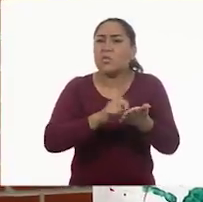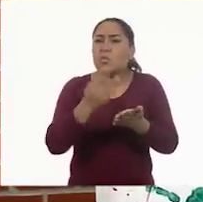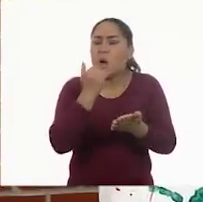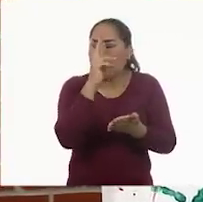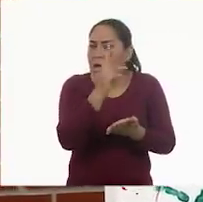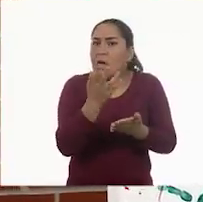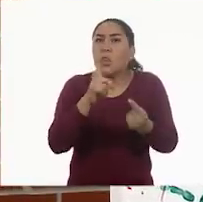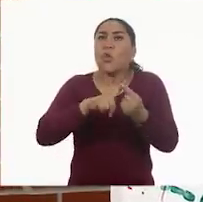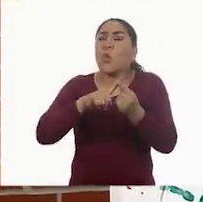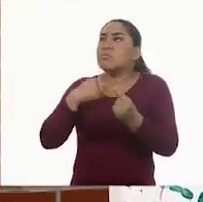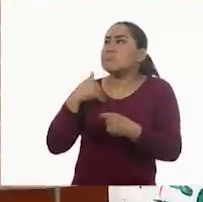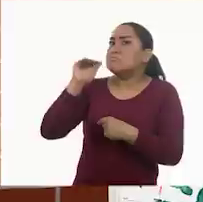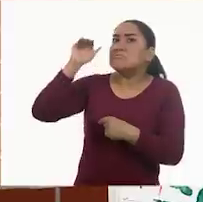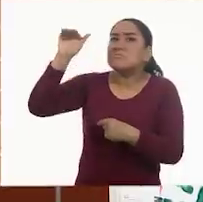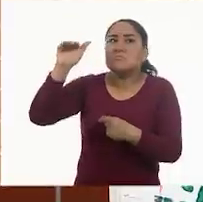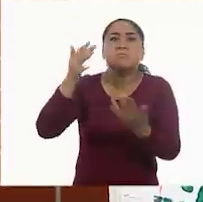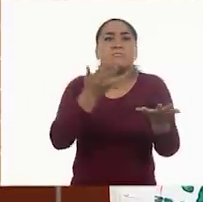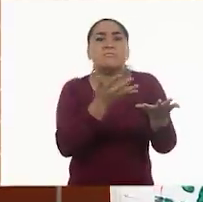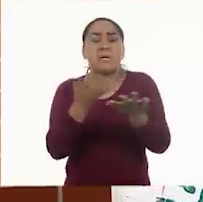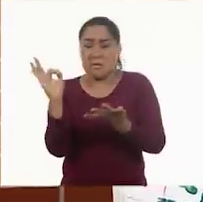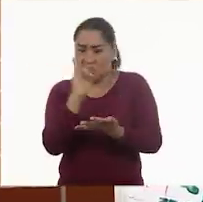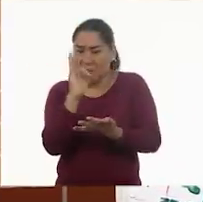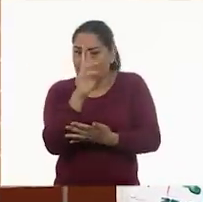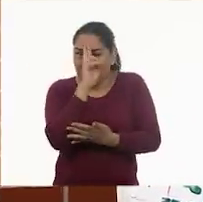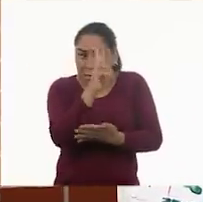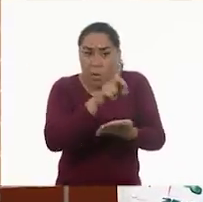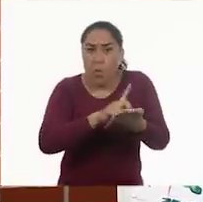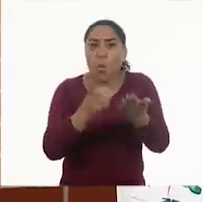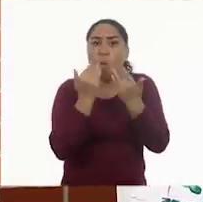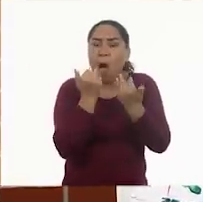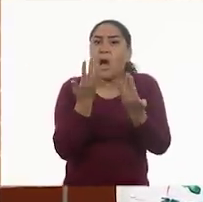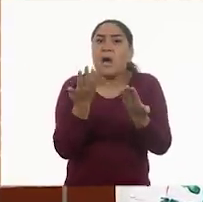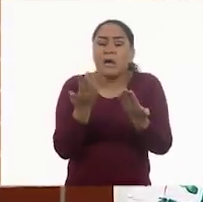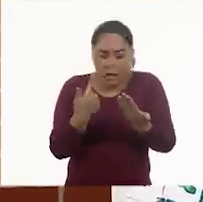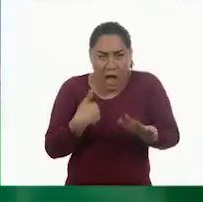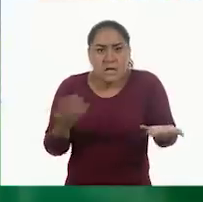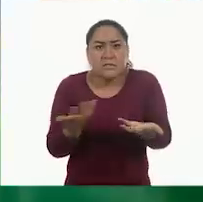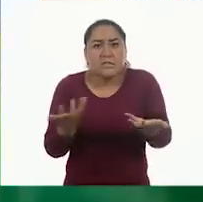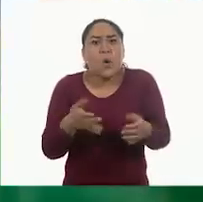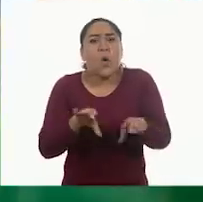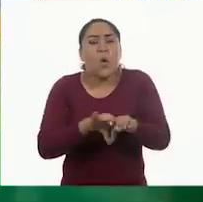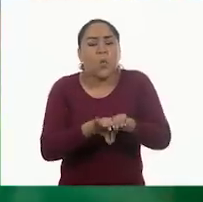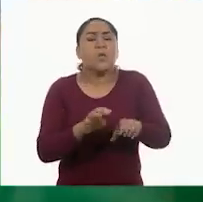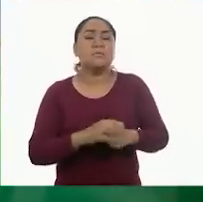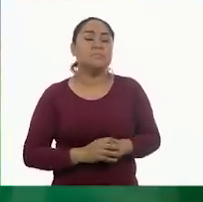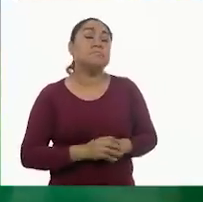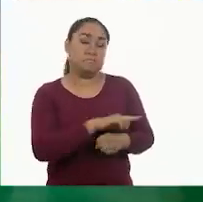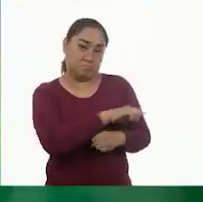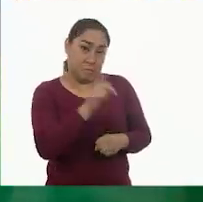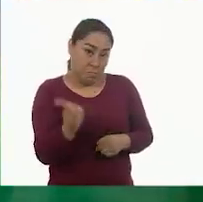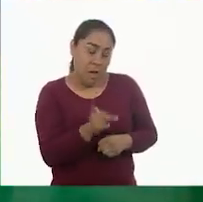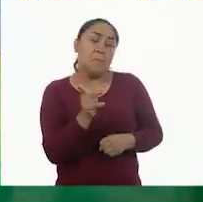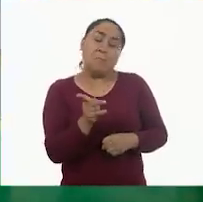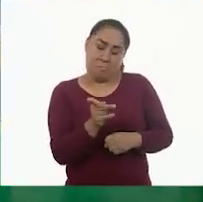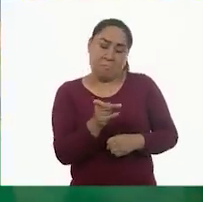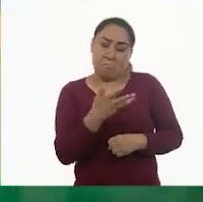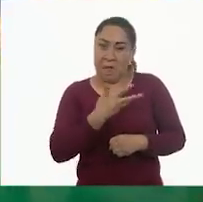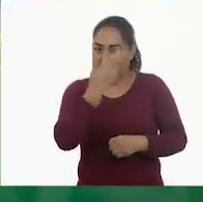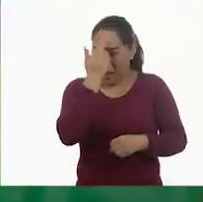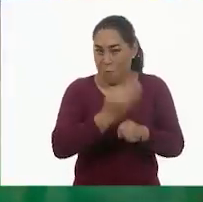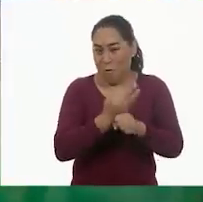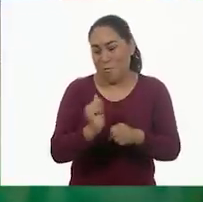Cuando no se han respetado mis derechos. ¿Qué puedo hacer? Pues yo creo que la pregunta es muy pertinente porque